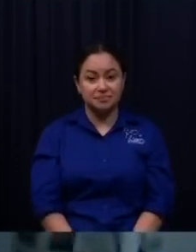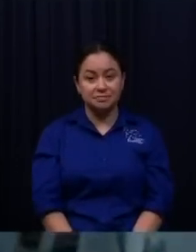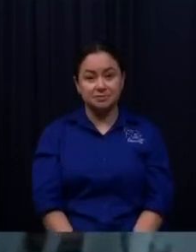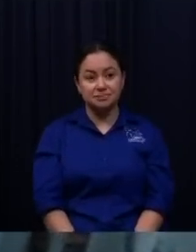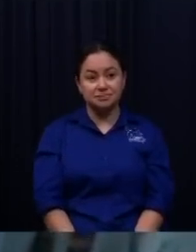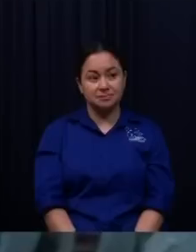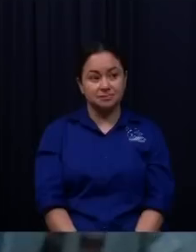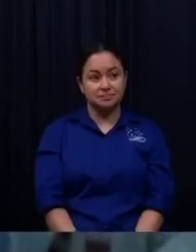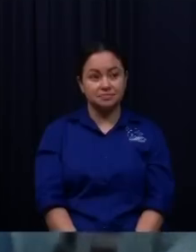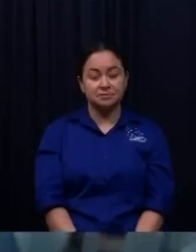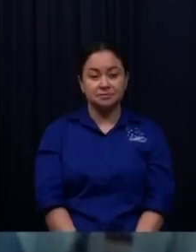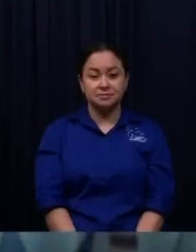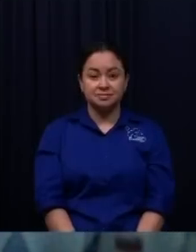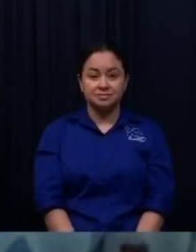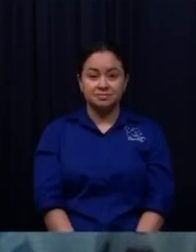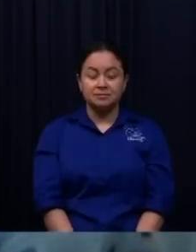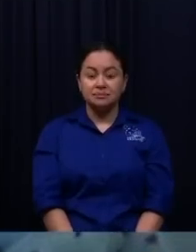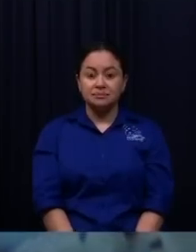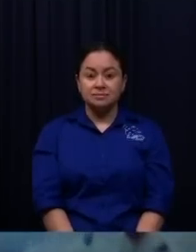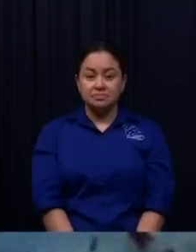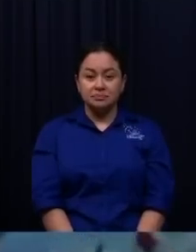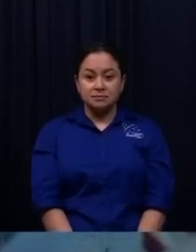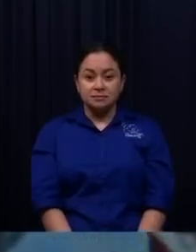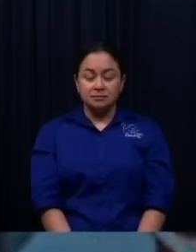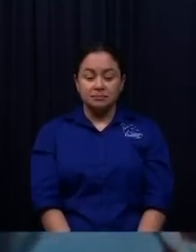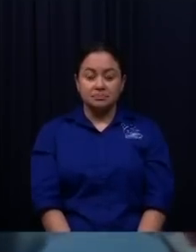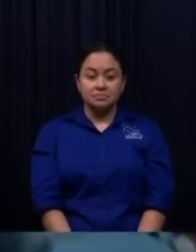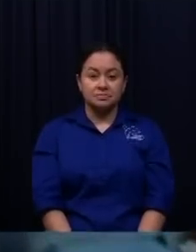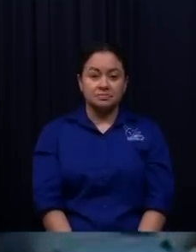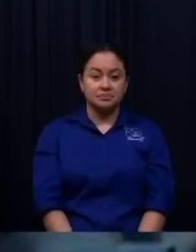Déjeme ver. Usted no lo ayuda a un hombre.